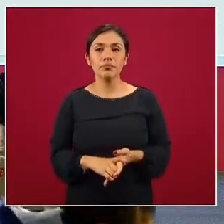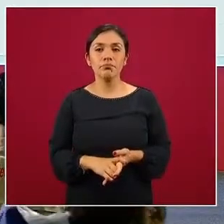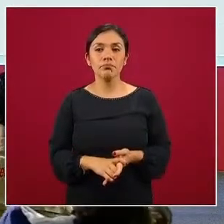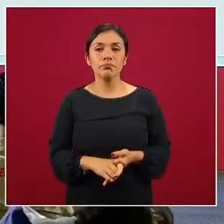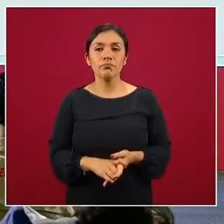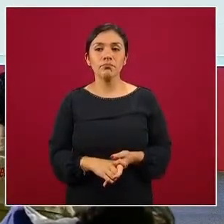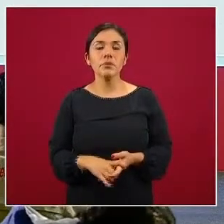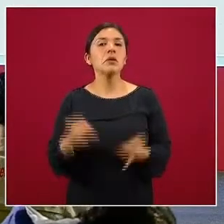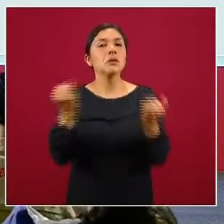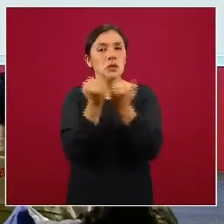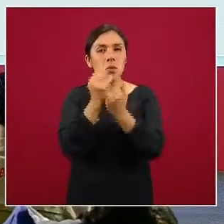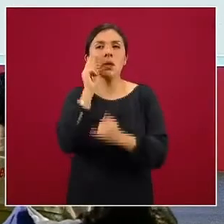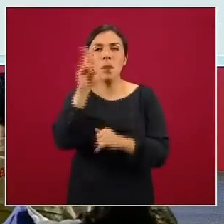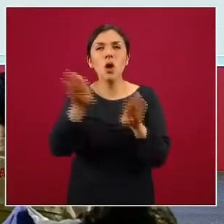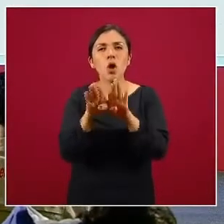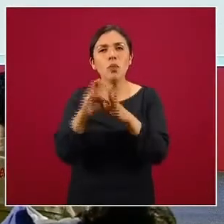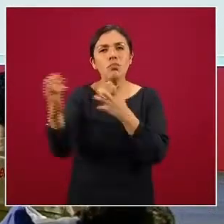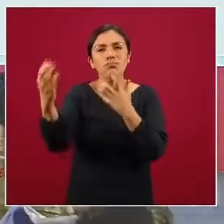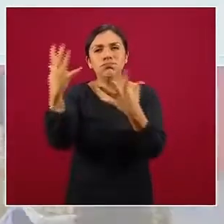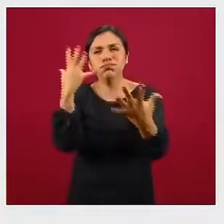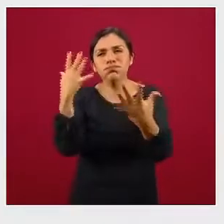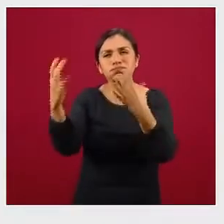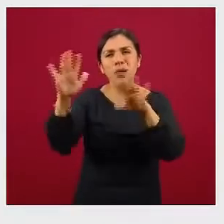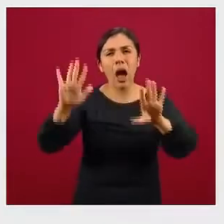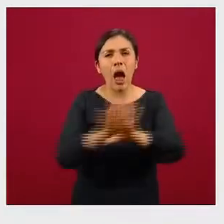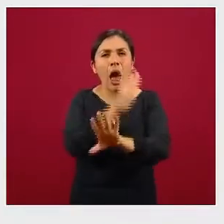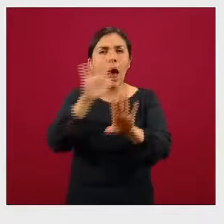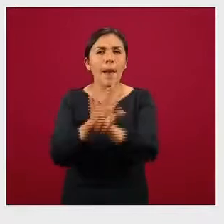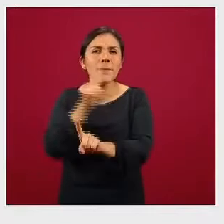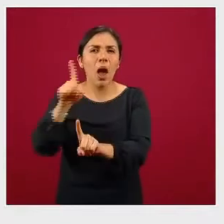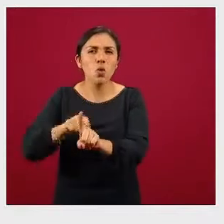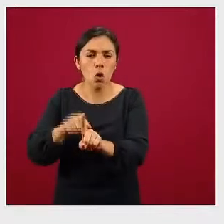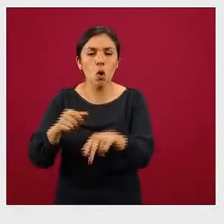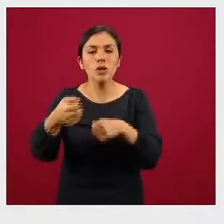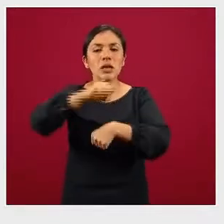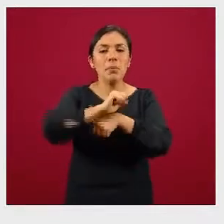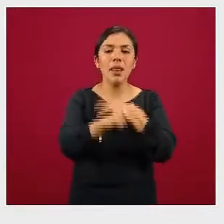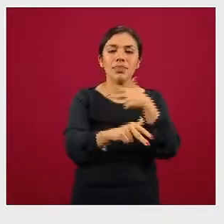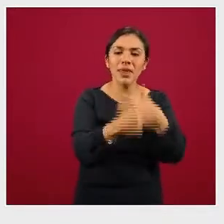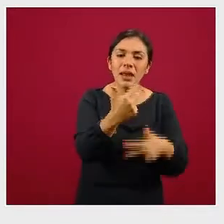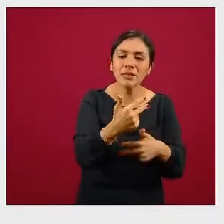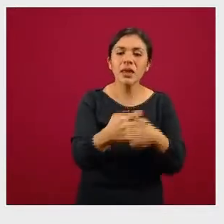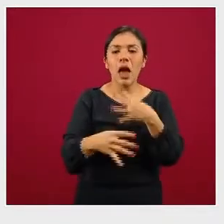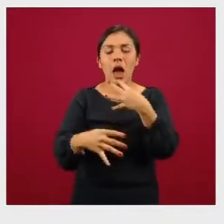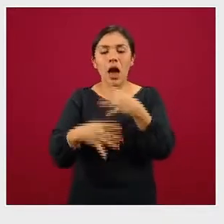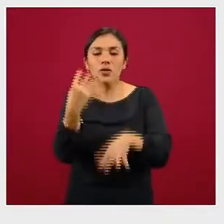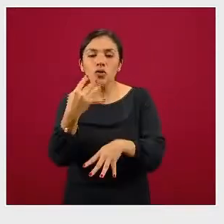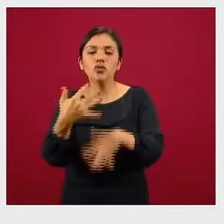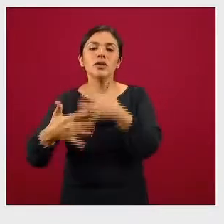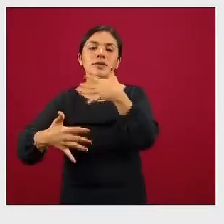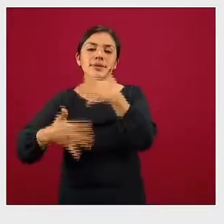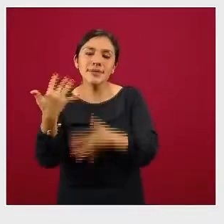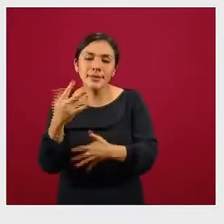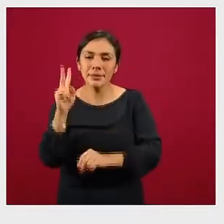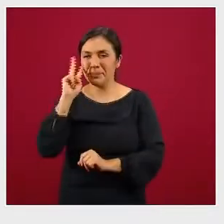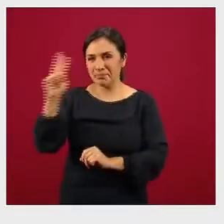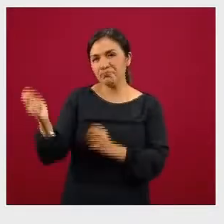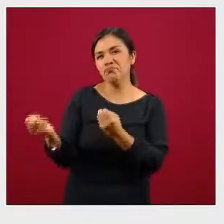Veamos la animación, ahí está cómo Colima ha ido cambiando, semana 13, 14,